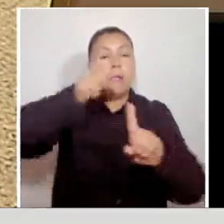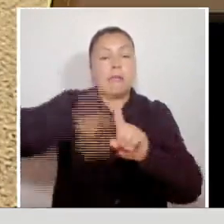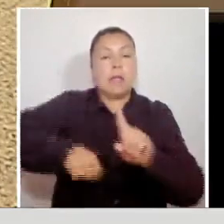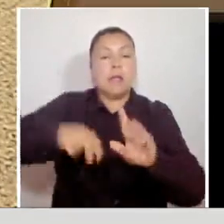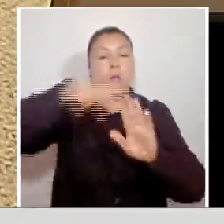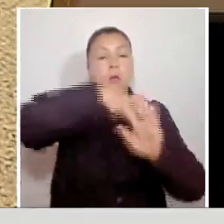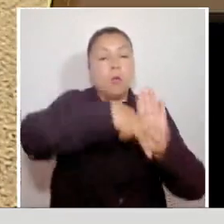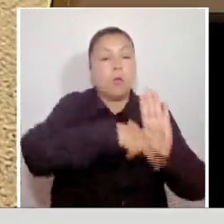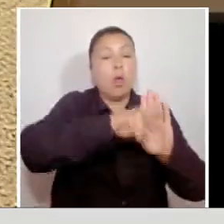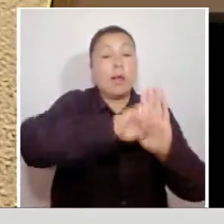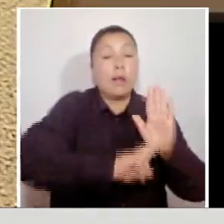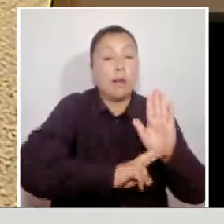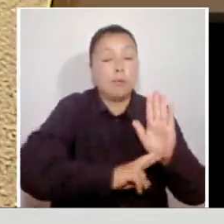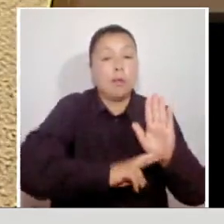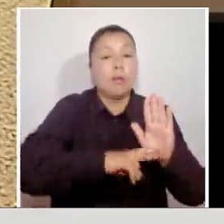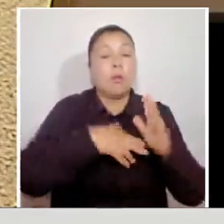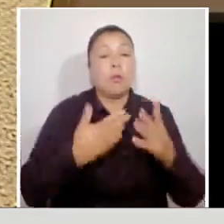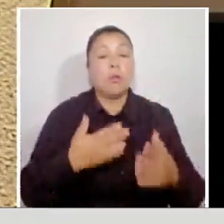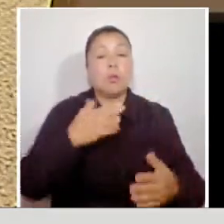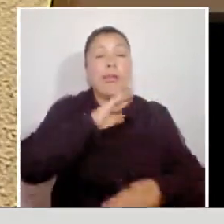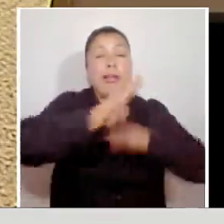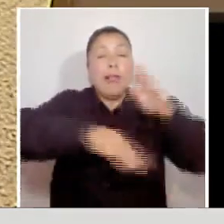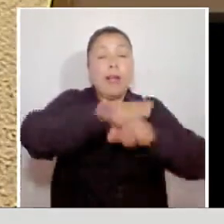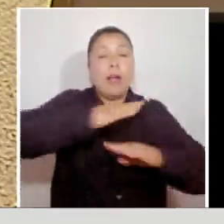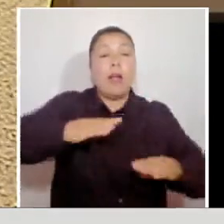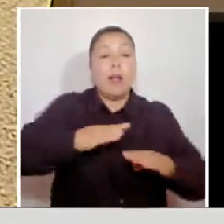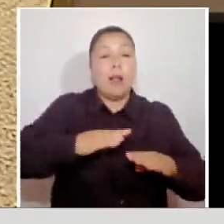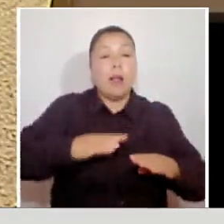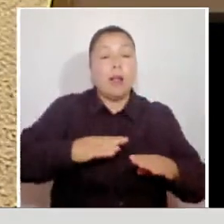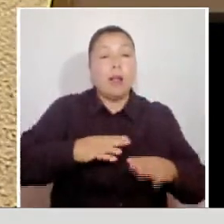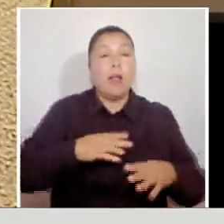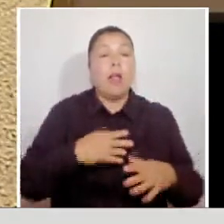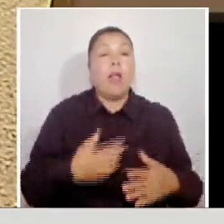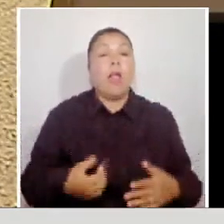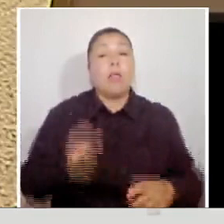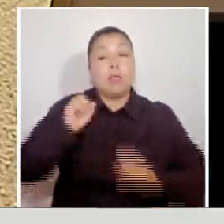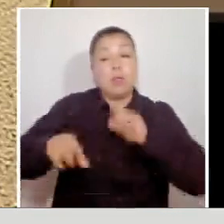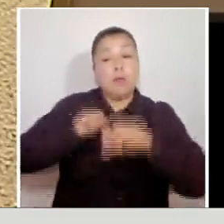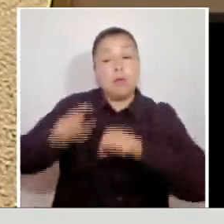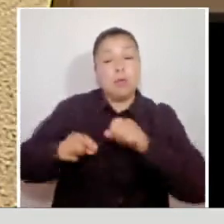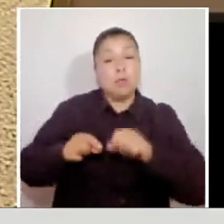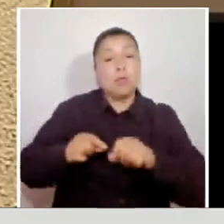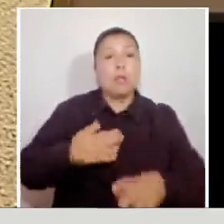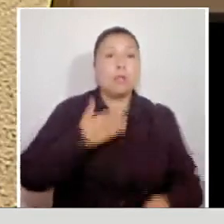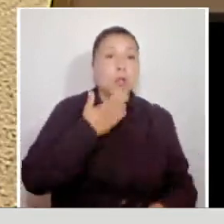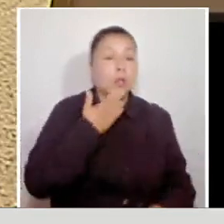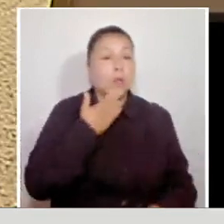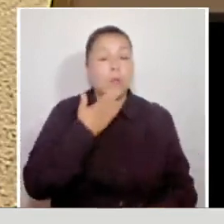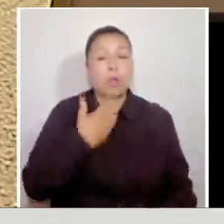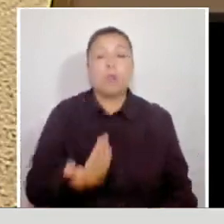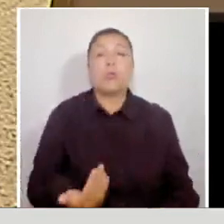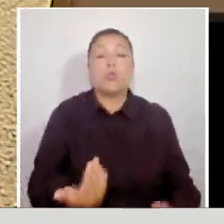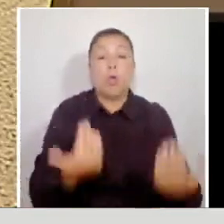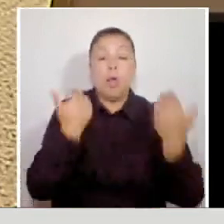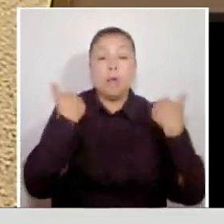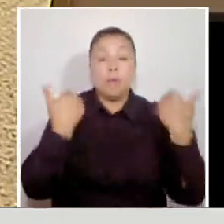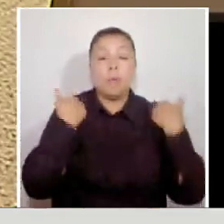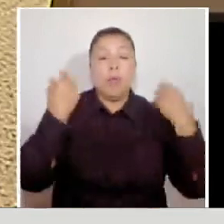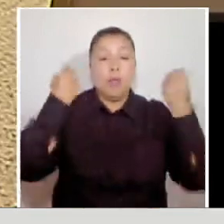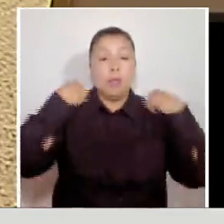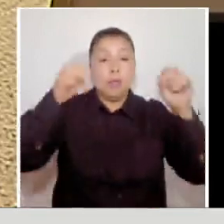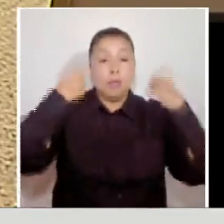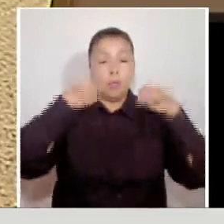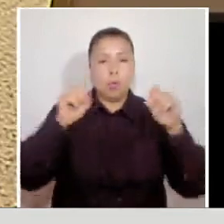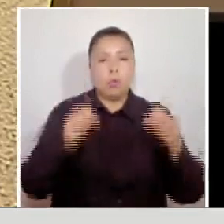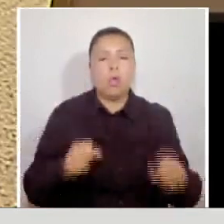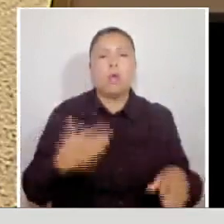un reglamento las artes marciales No solo son el arte de defenderse sino que es una disciplina y fíjese usted